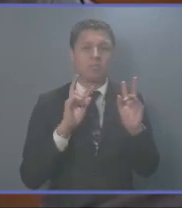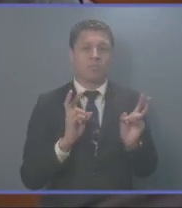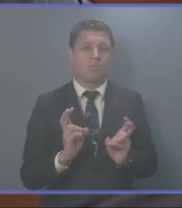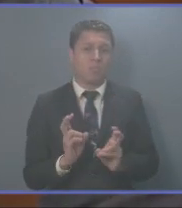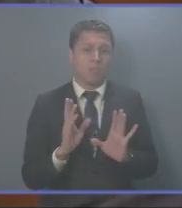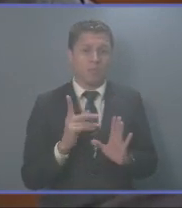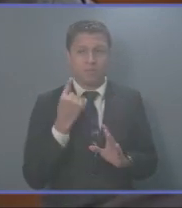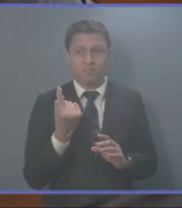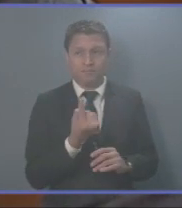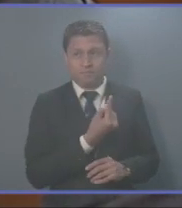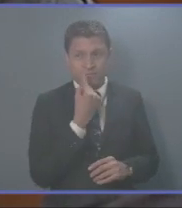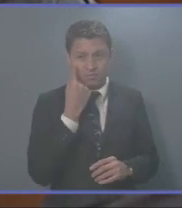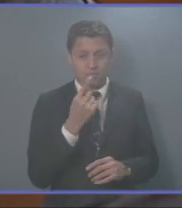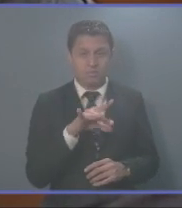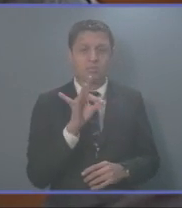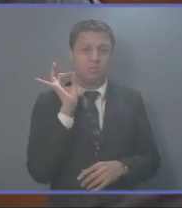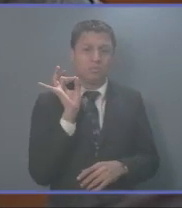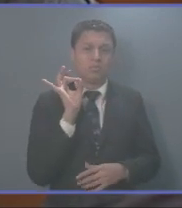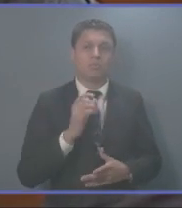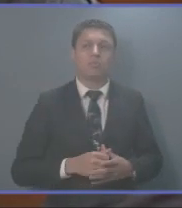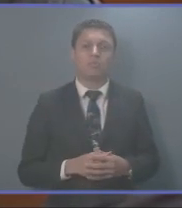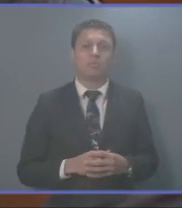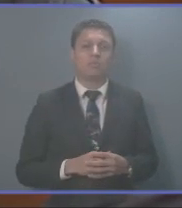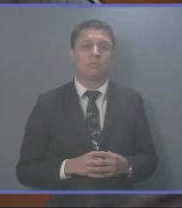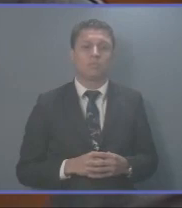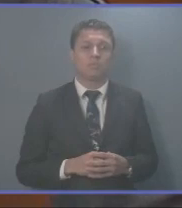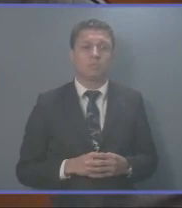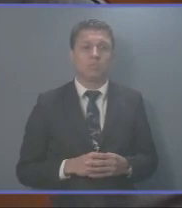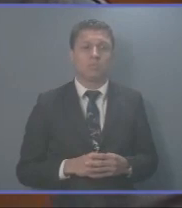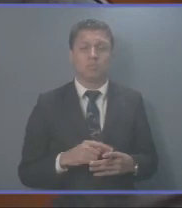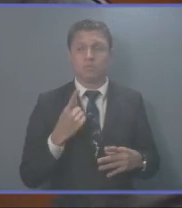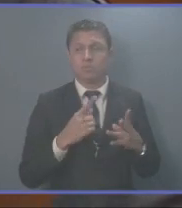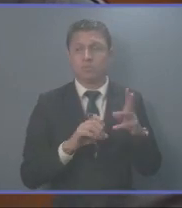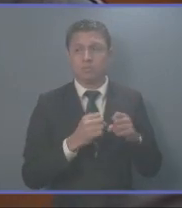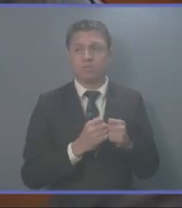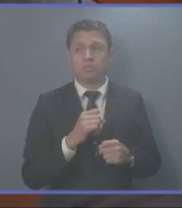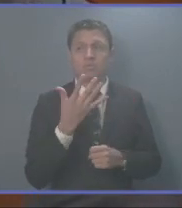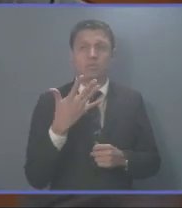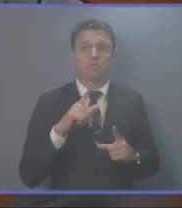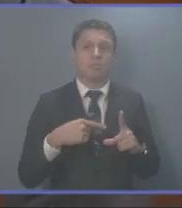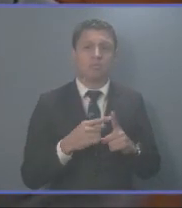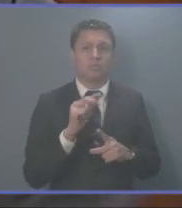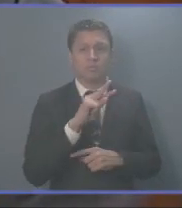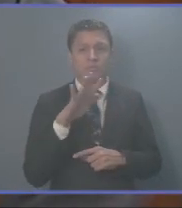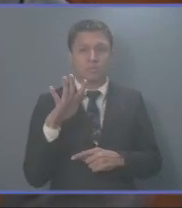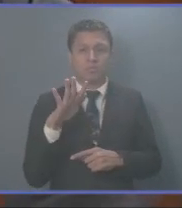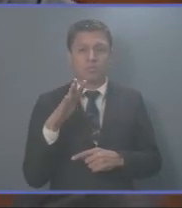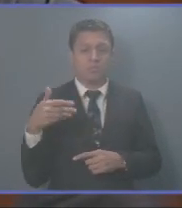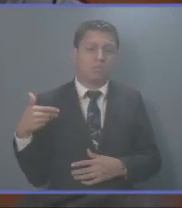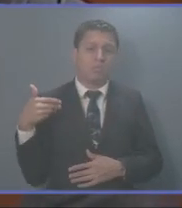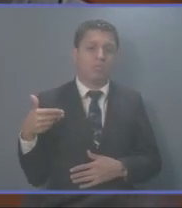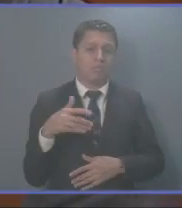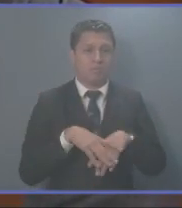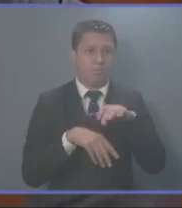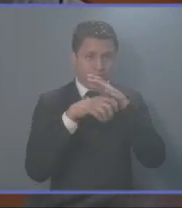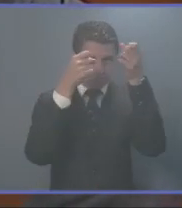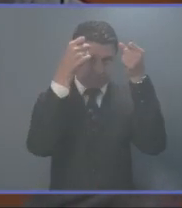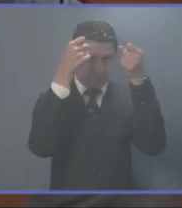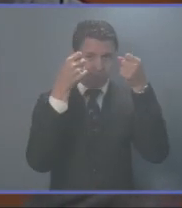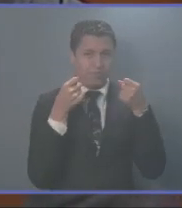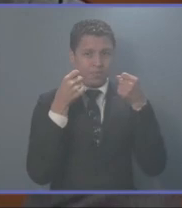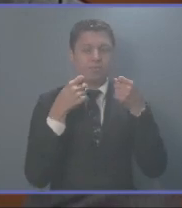o localización de la víctima, será sancionado con pena de 15 a 25 años de